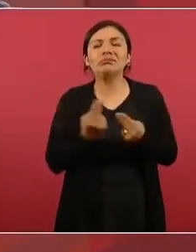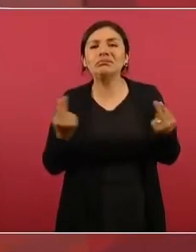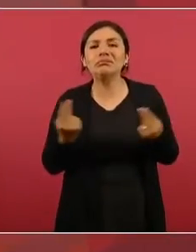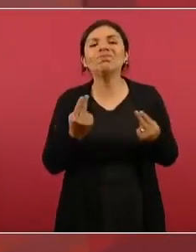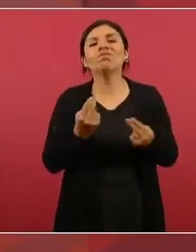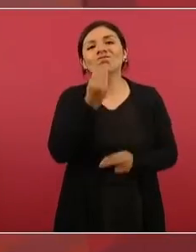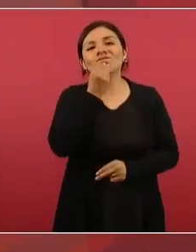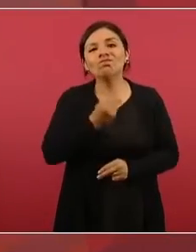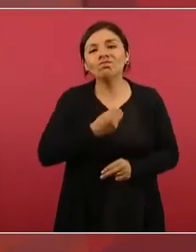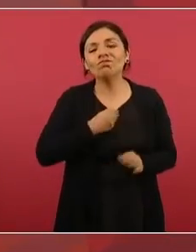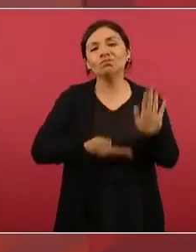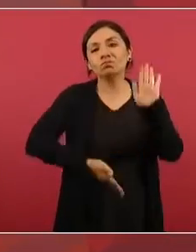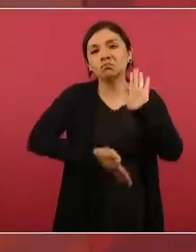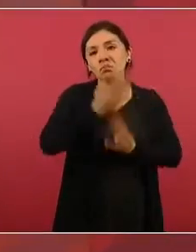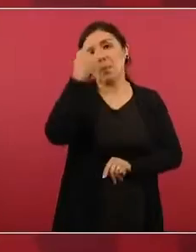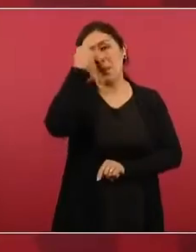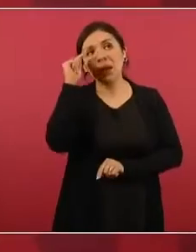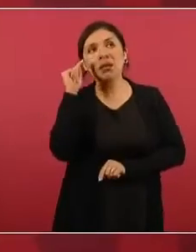a